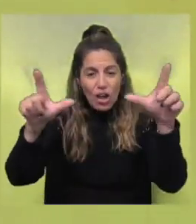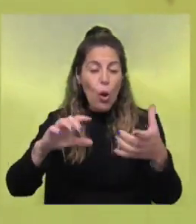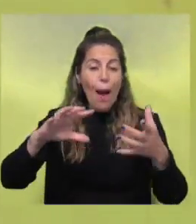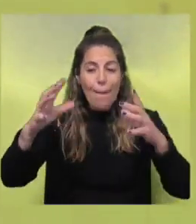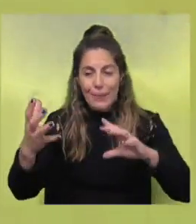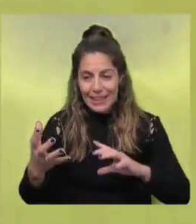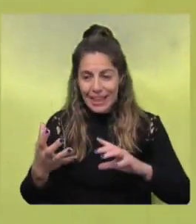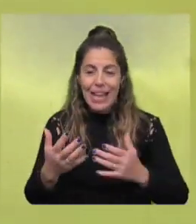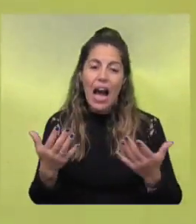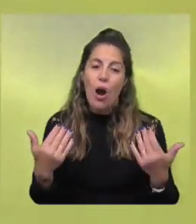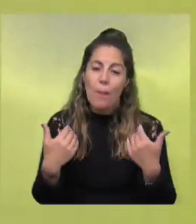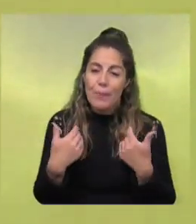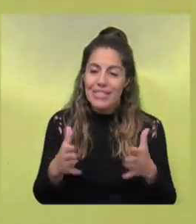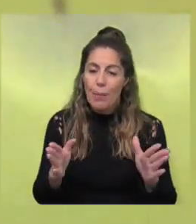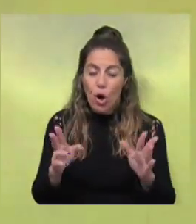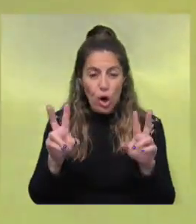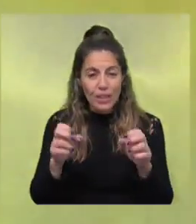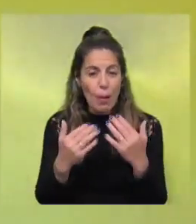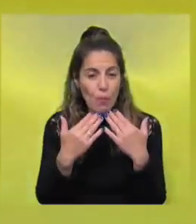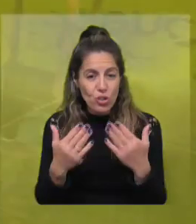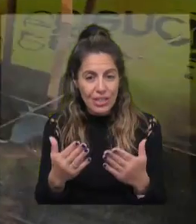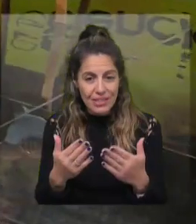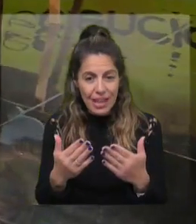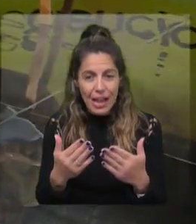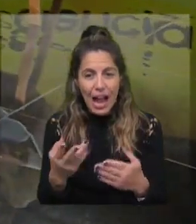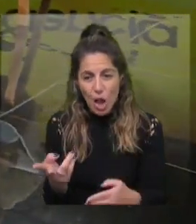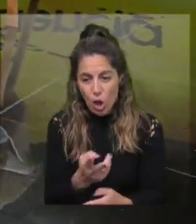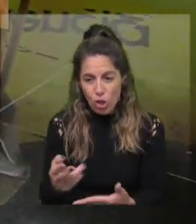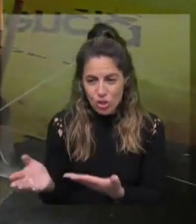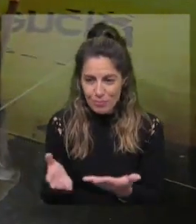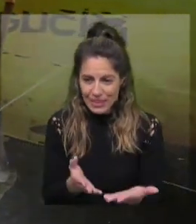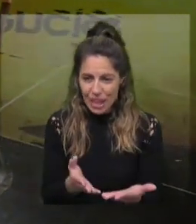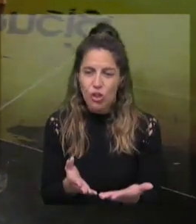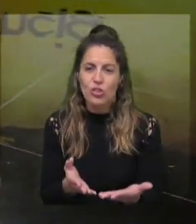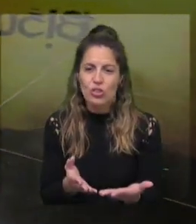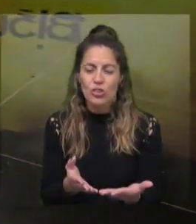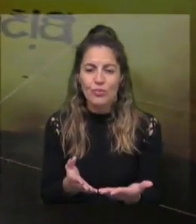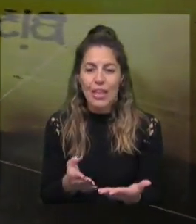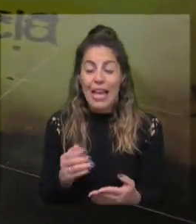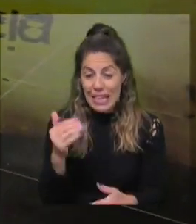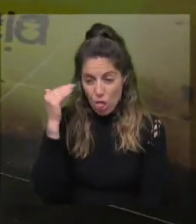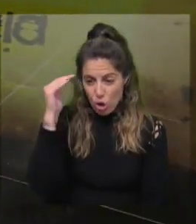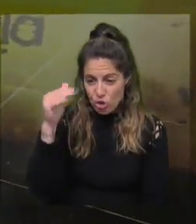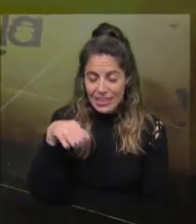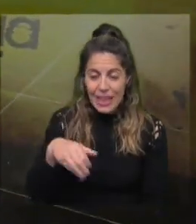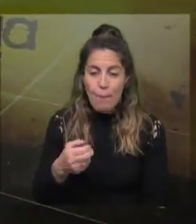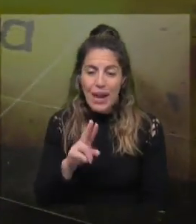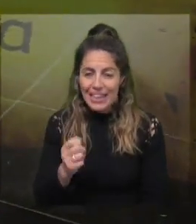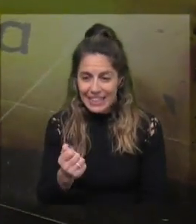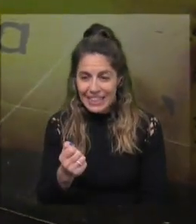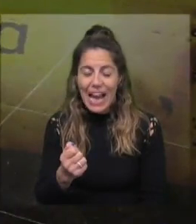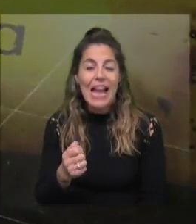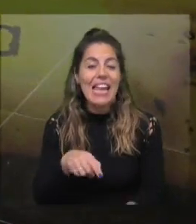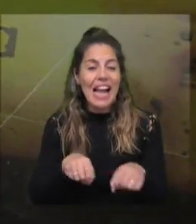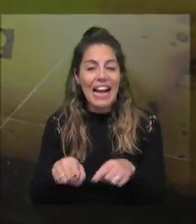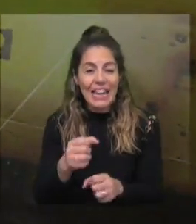esto, nos metemos en tema. Muchísimas gracias a María Umpierres y a Brian Pereira. María es docente en la carrera de Ingeniería Agroambiental